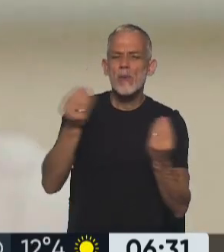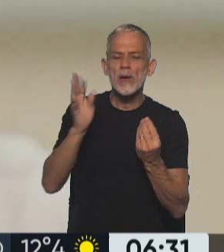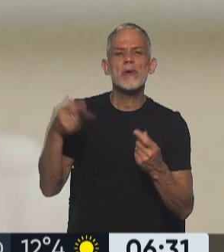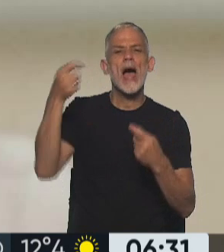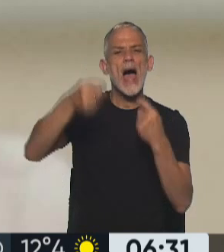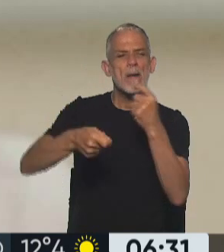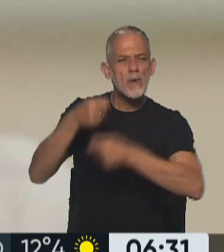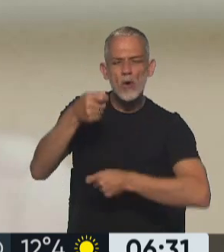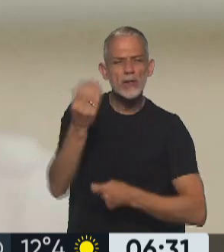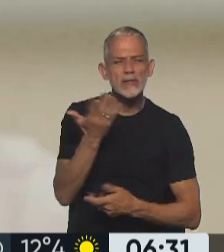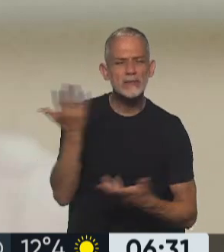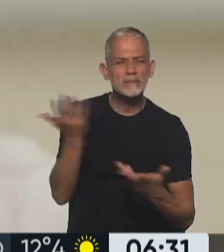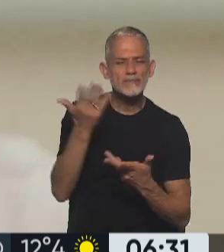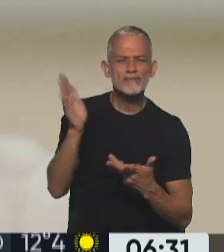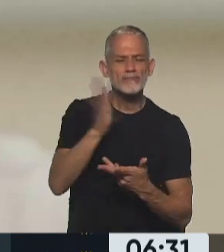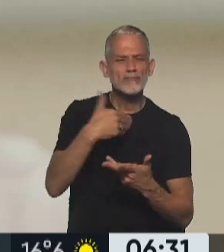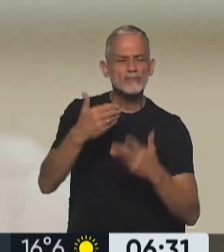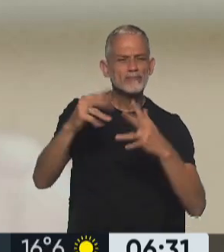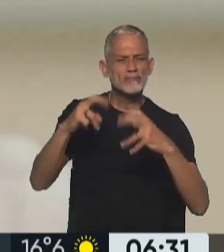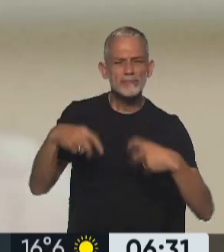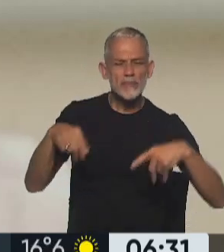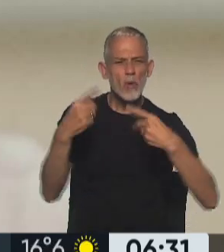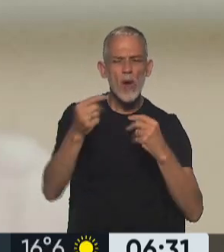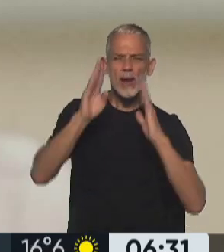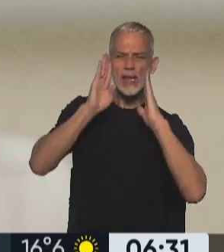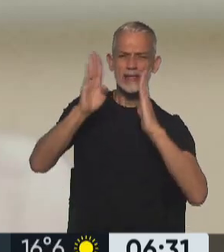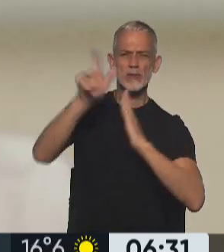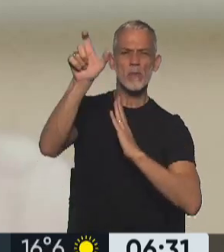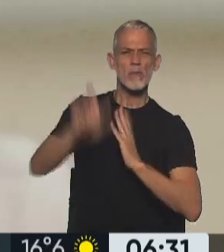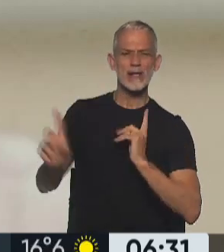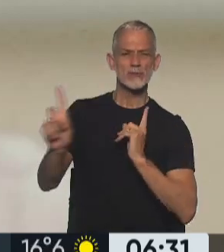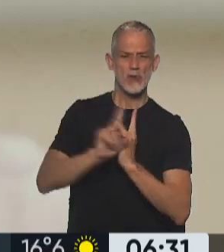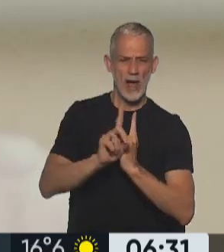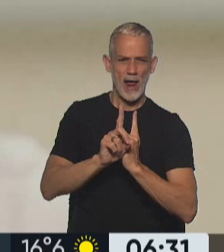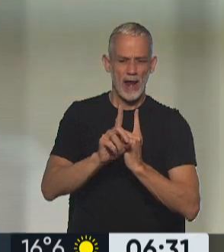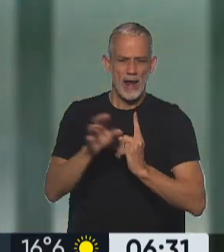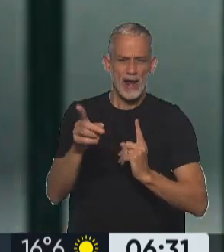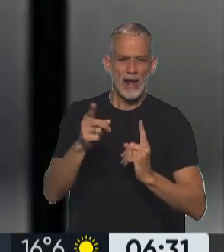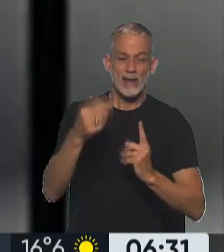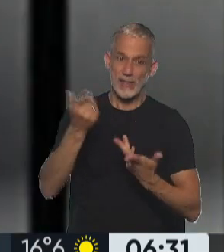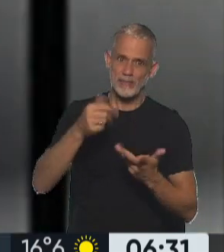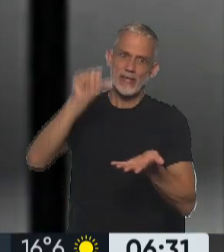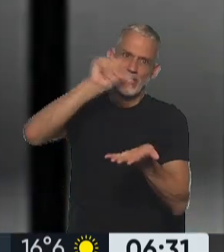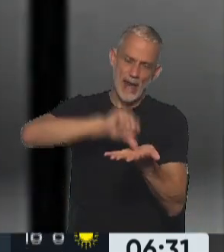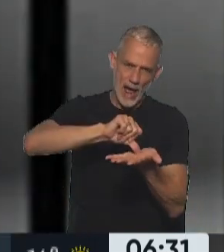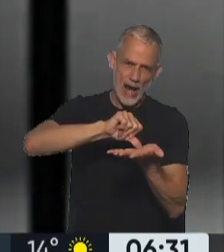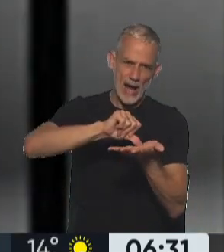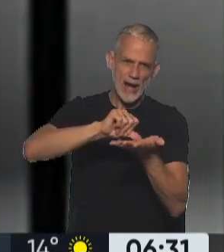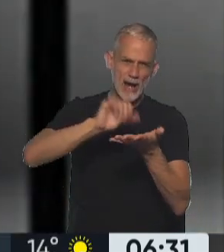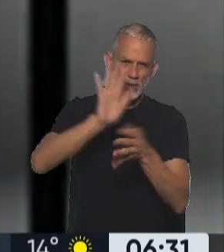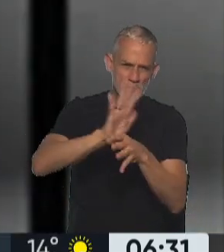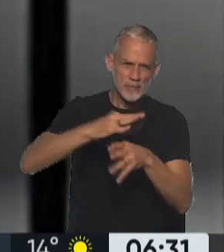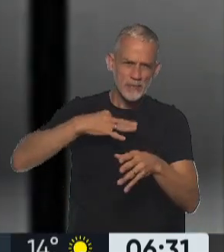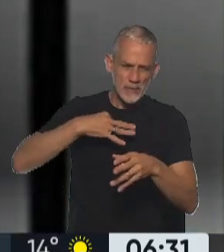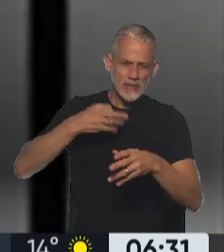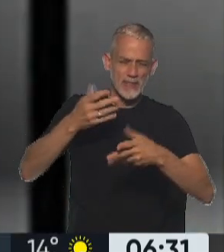aporte a todo lo que implica el trato personal, el régimen iraní. Y la lucha de esta